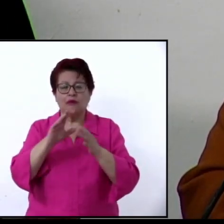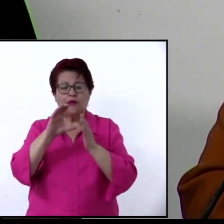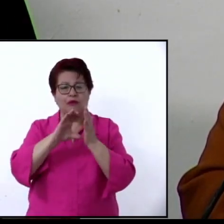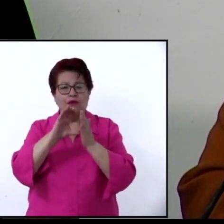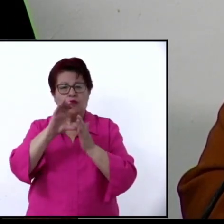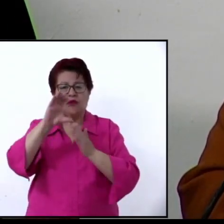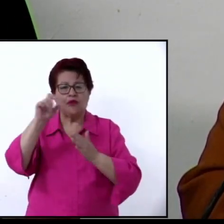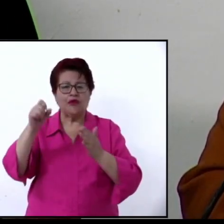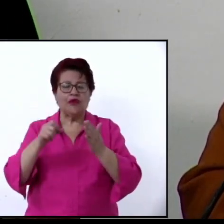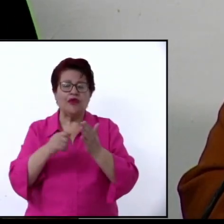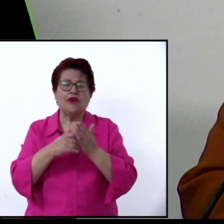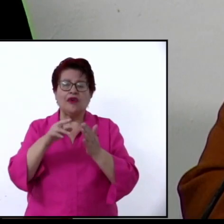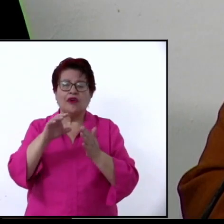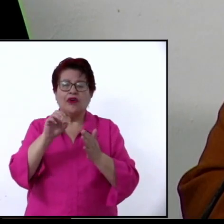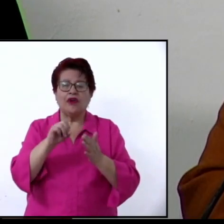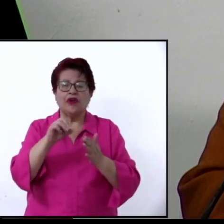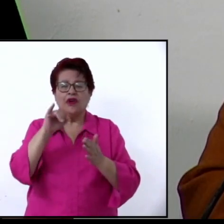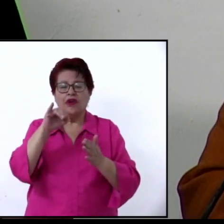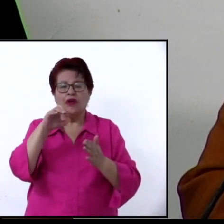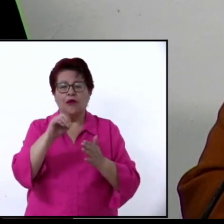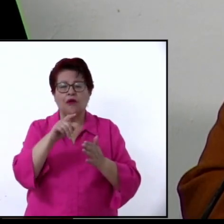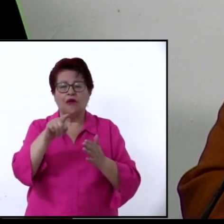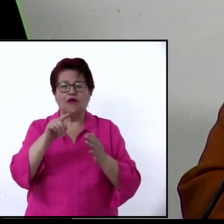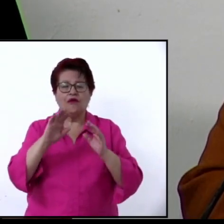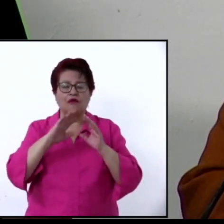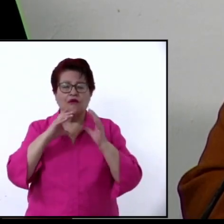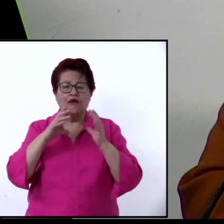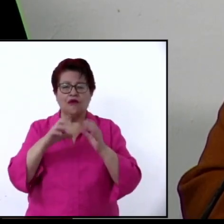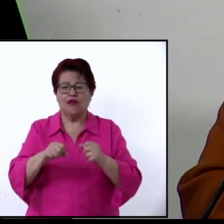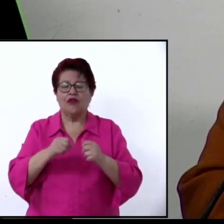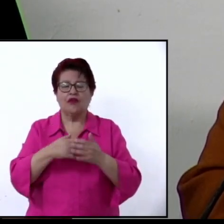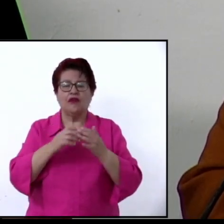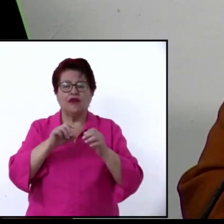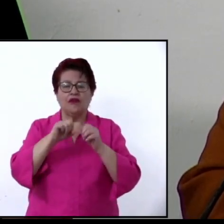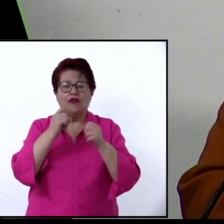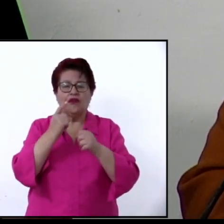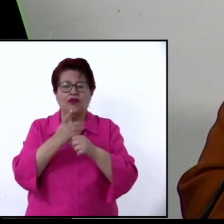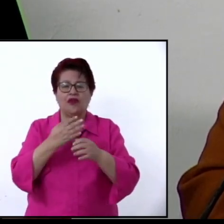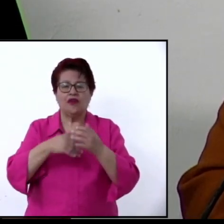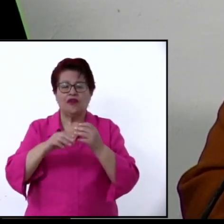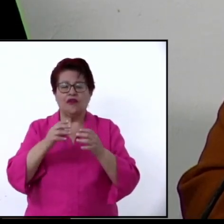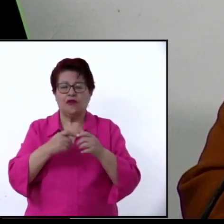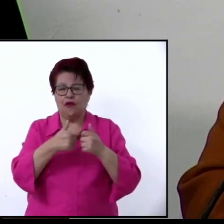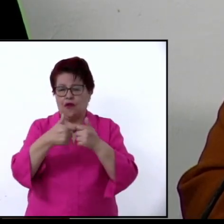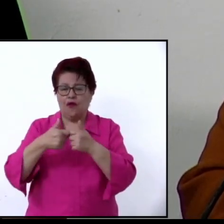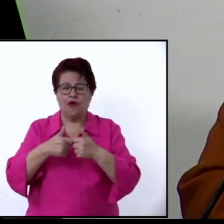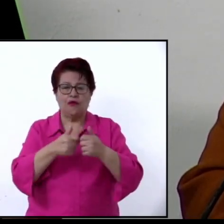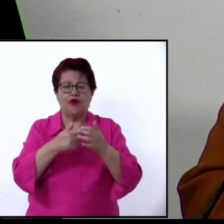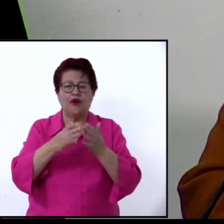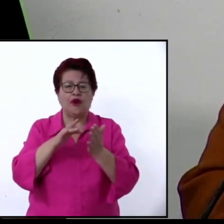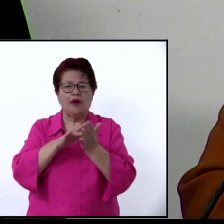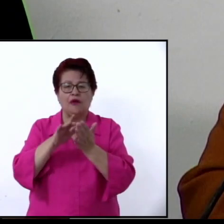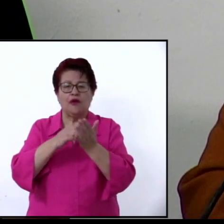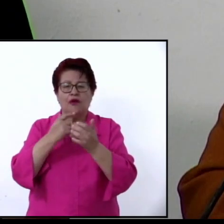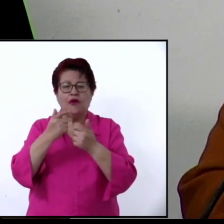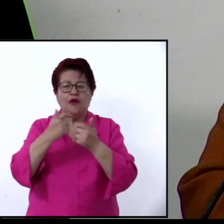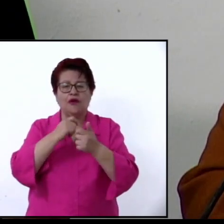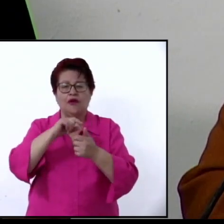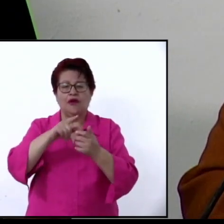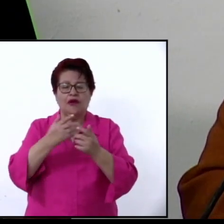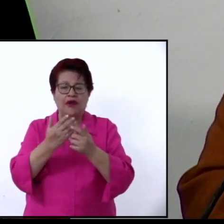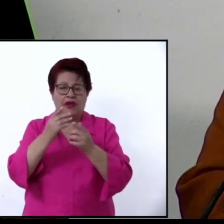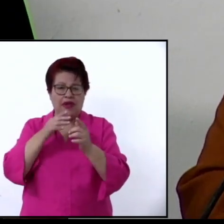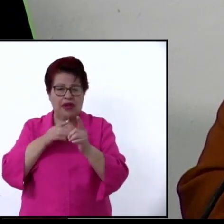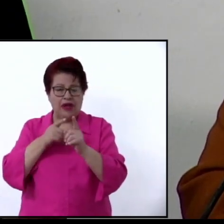constitución legal y o fortalecimiento de sociedades cooperativas mediante el apoyo económico directo e